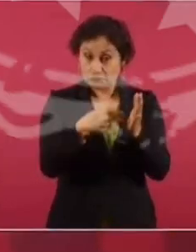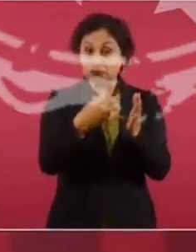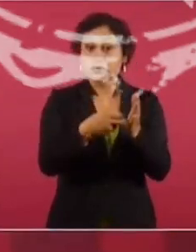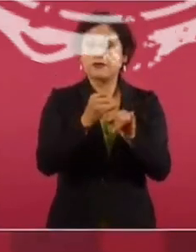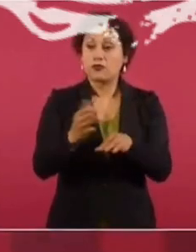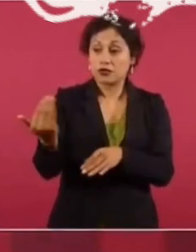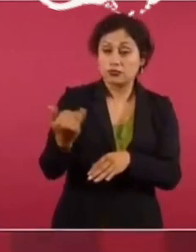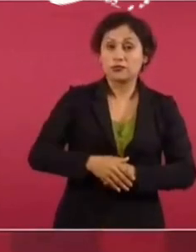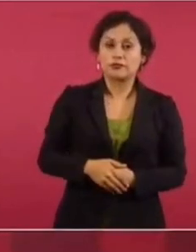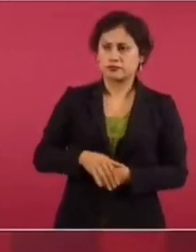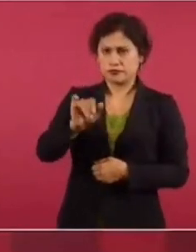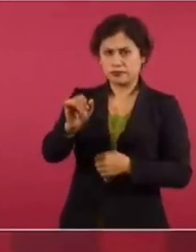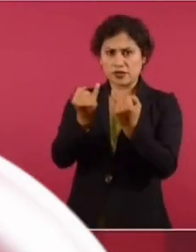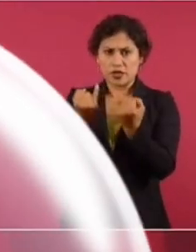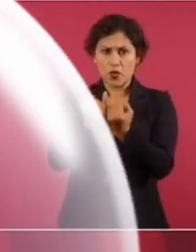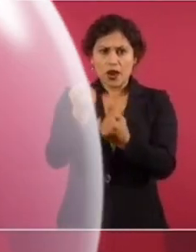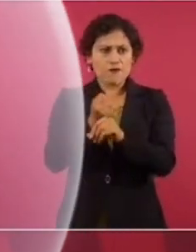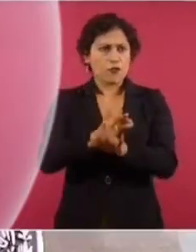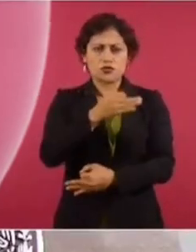Toda la información, no hay nada que ocultar.